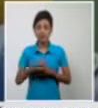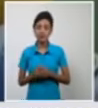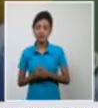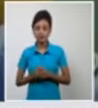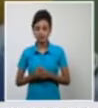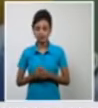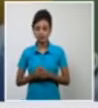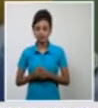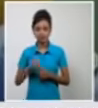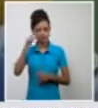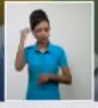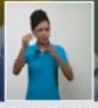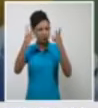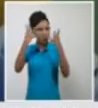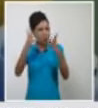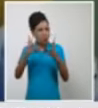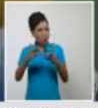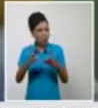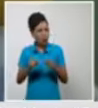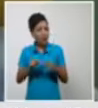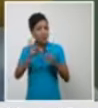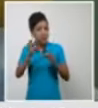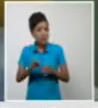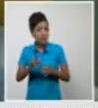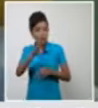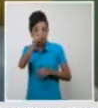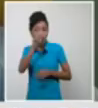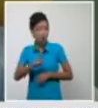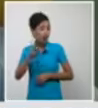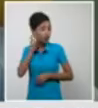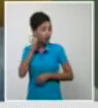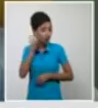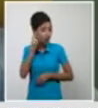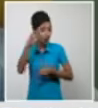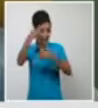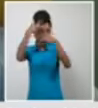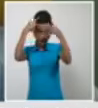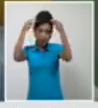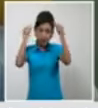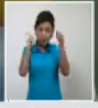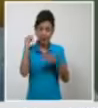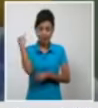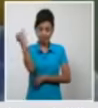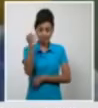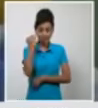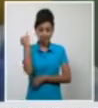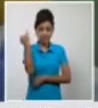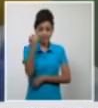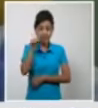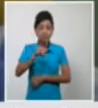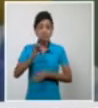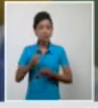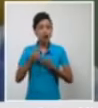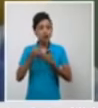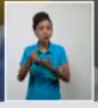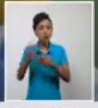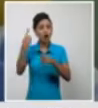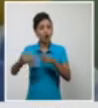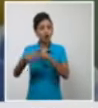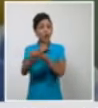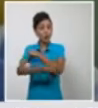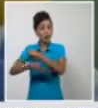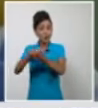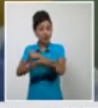Pienso cuántas son las doctoras y enfermeras internacionalistas que para irse a cuidar los pueblos que lo